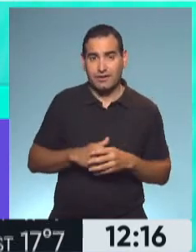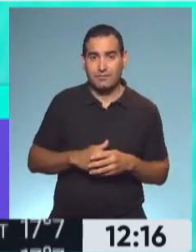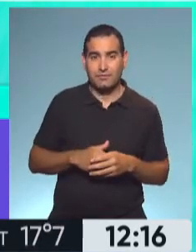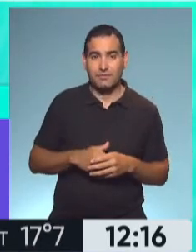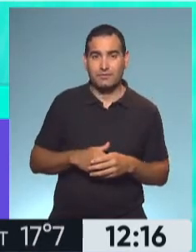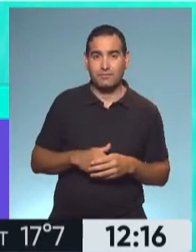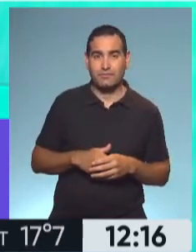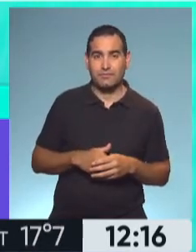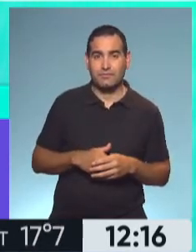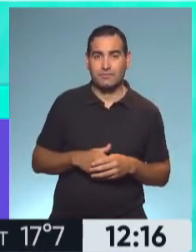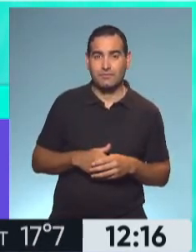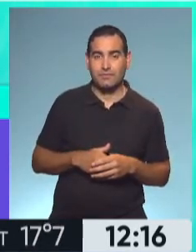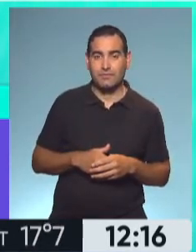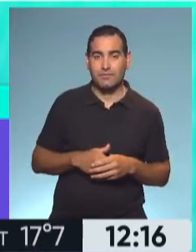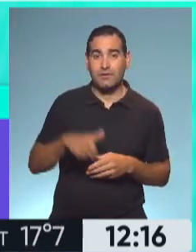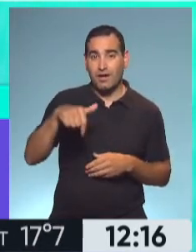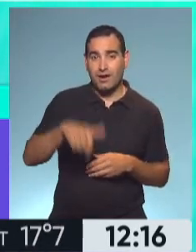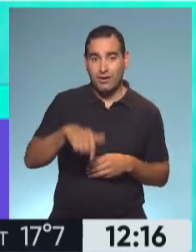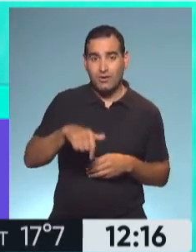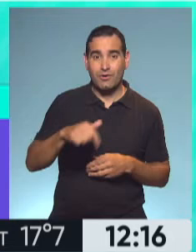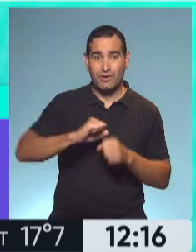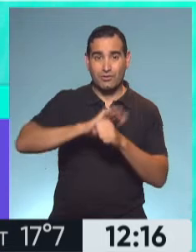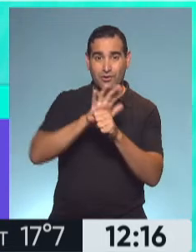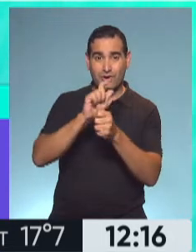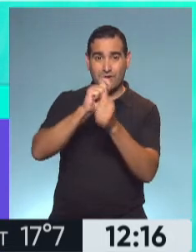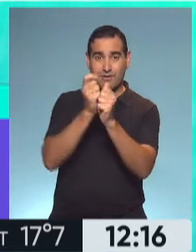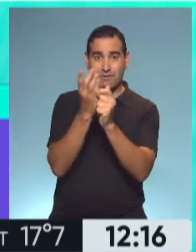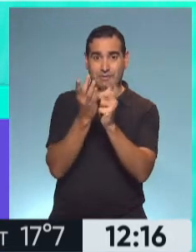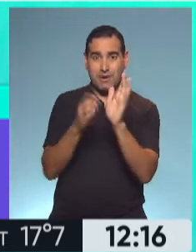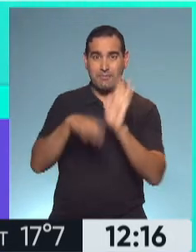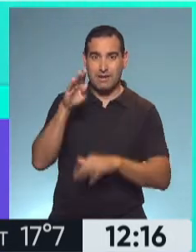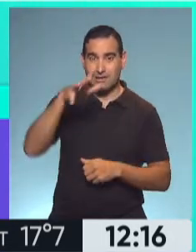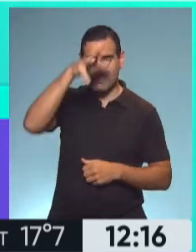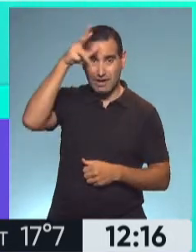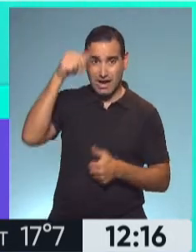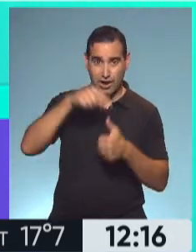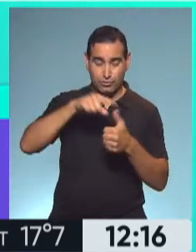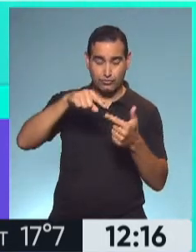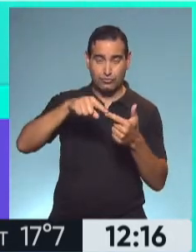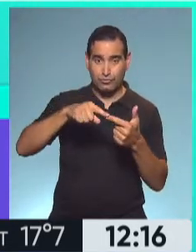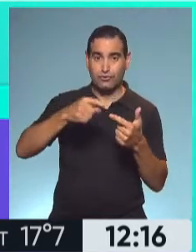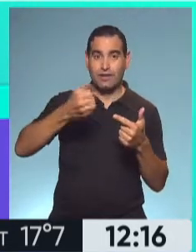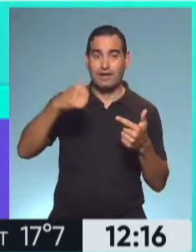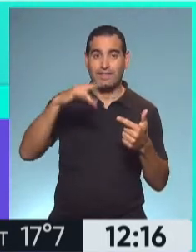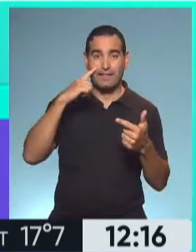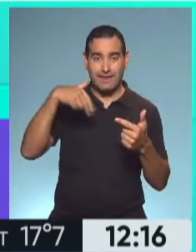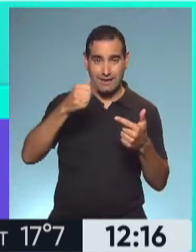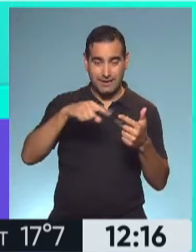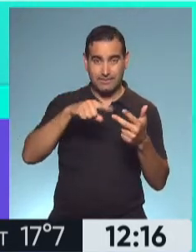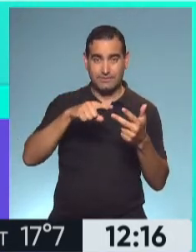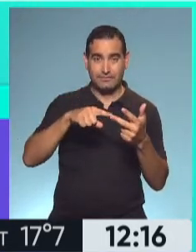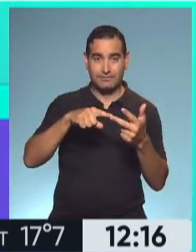en el contexto de la circulación de las nuevas variantes, fundamentalmente la variante de Manaos, la variante andina y la